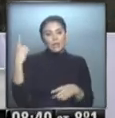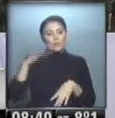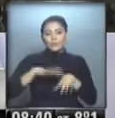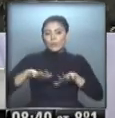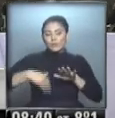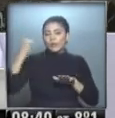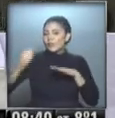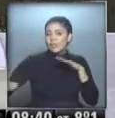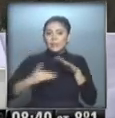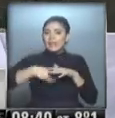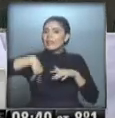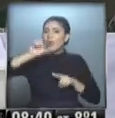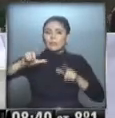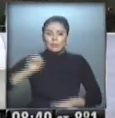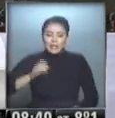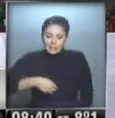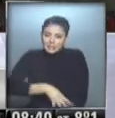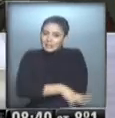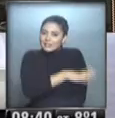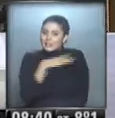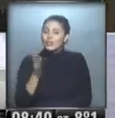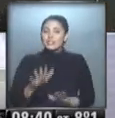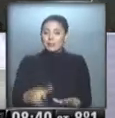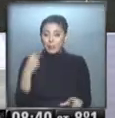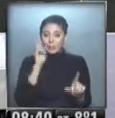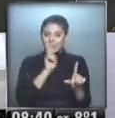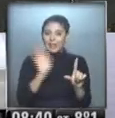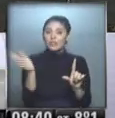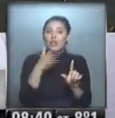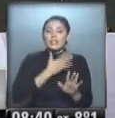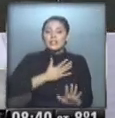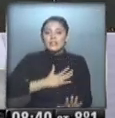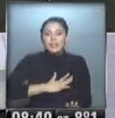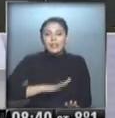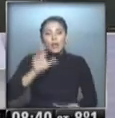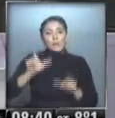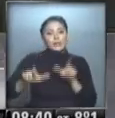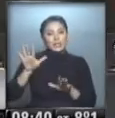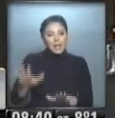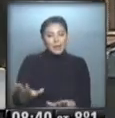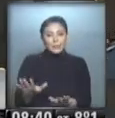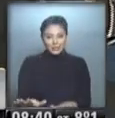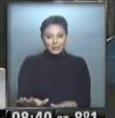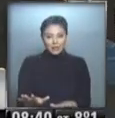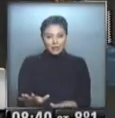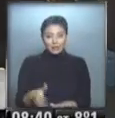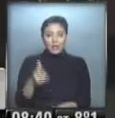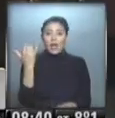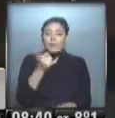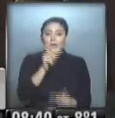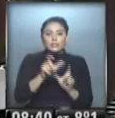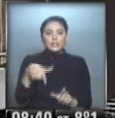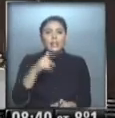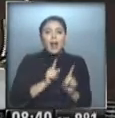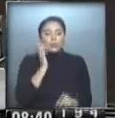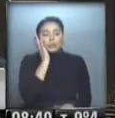el más emocionante el más esperado fíjense aquí con qué tranquilidad la gente está esperando ese momento muchos decía